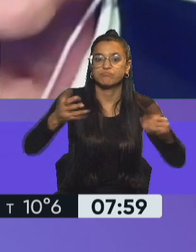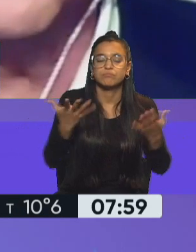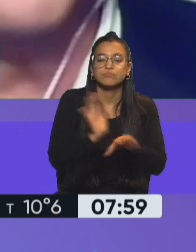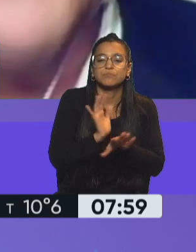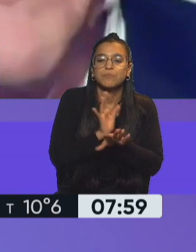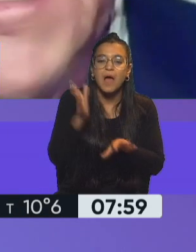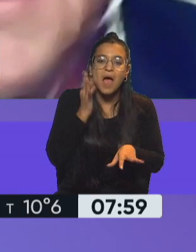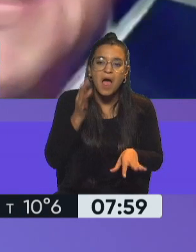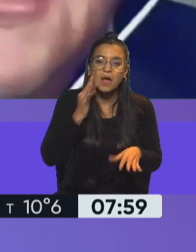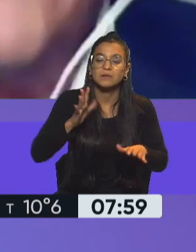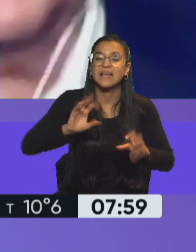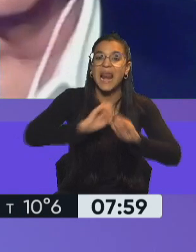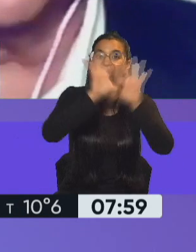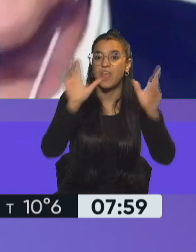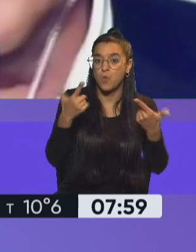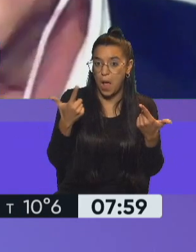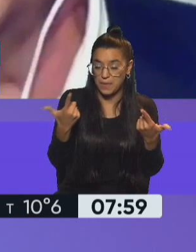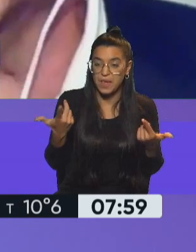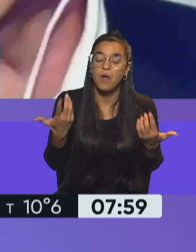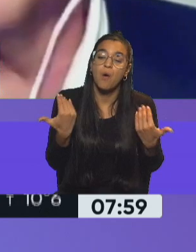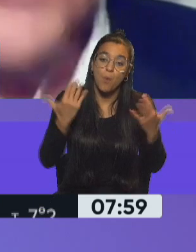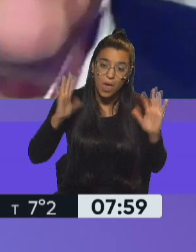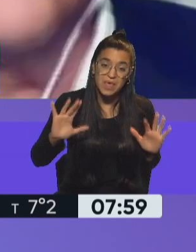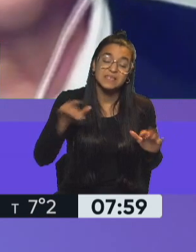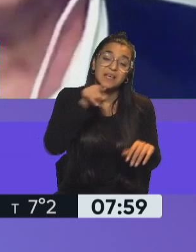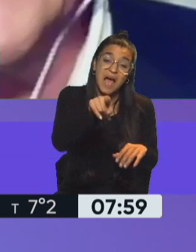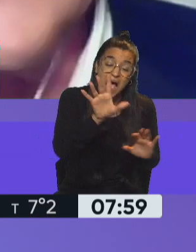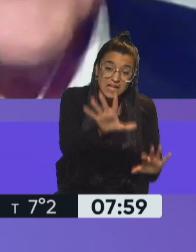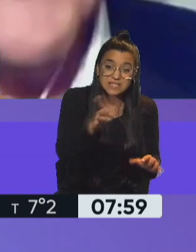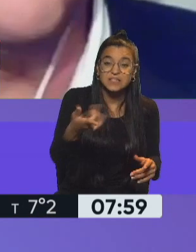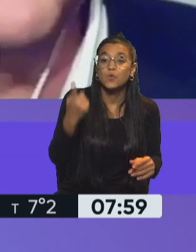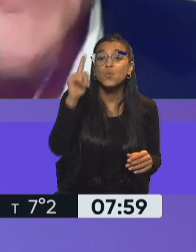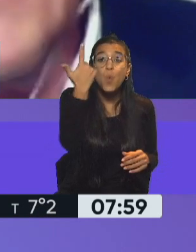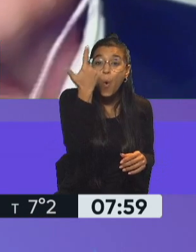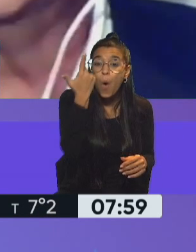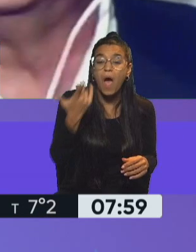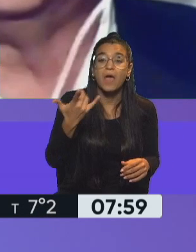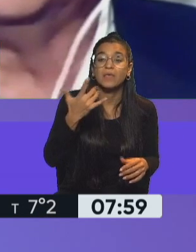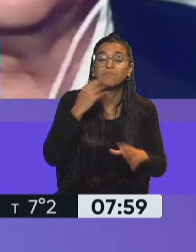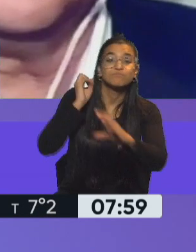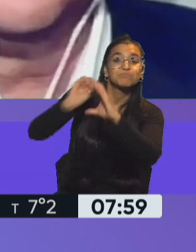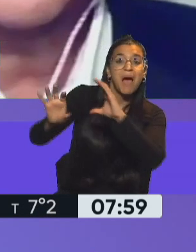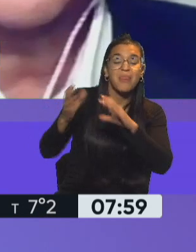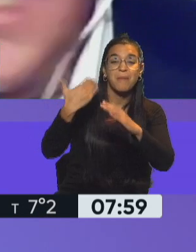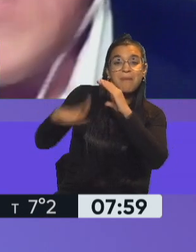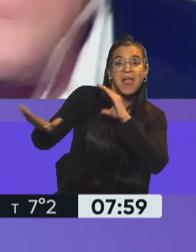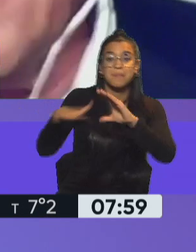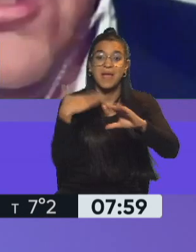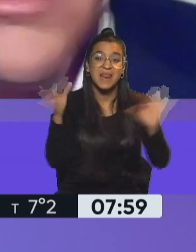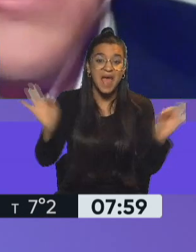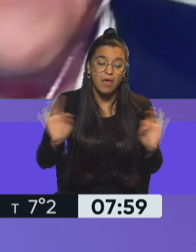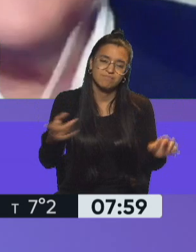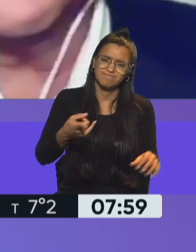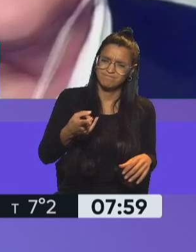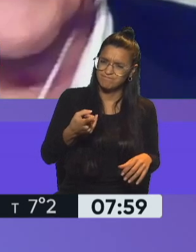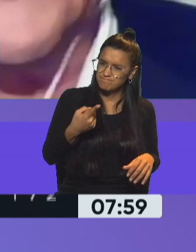de hechos no muy transparentes. Puede ser que por ese motivo no exista un cable, que es curioso,